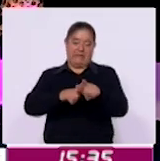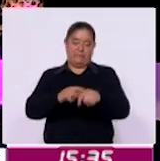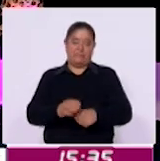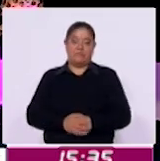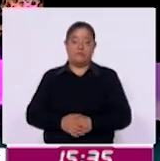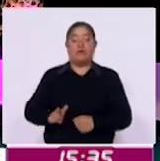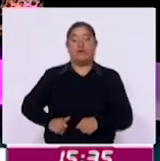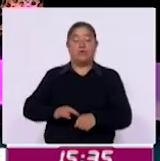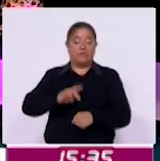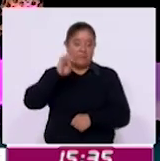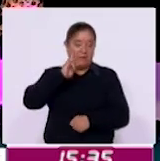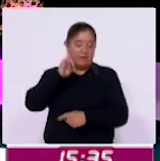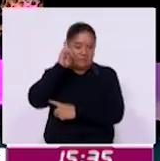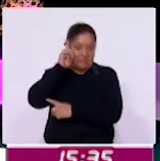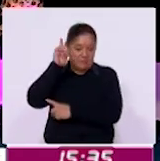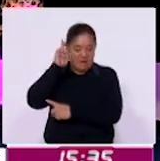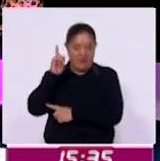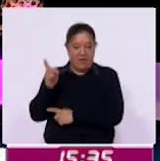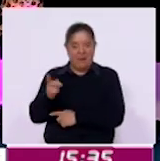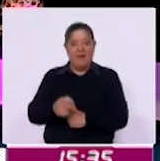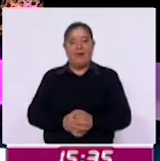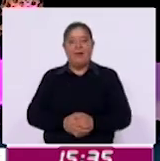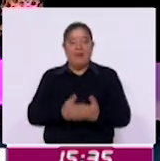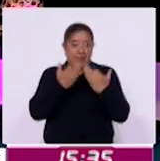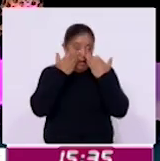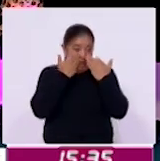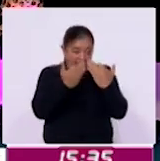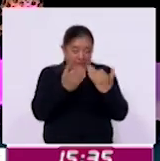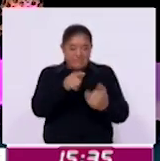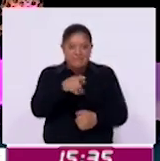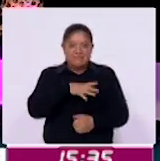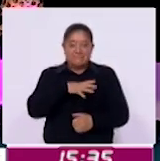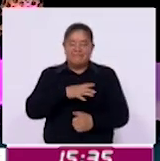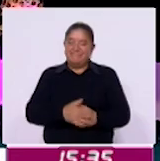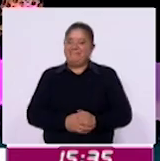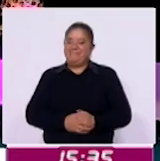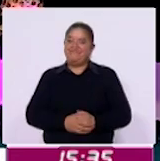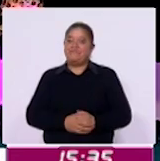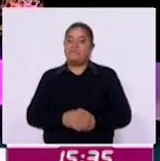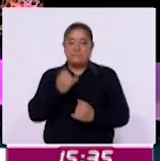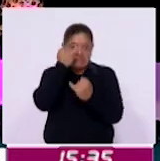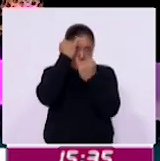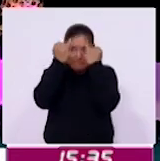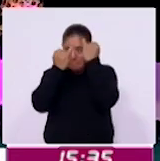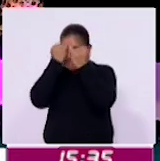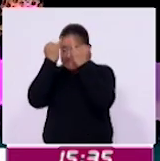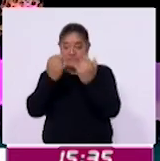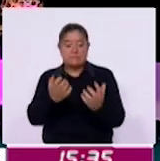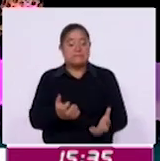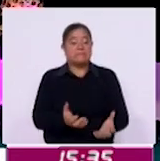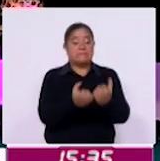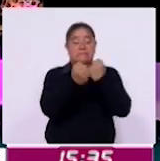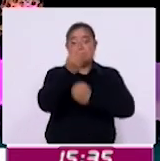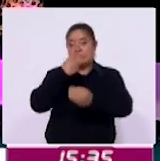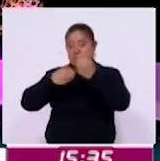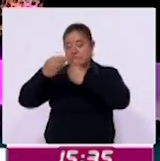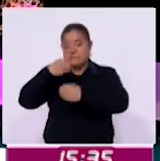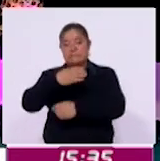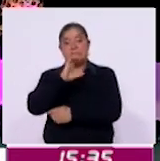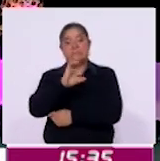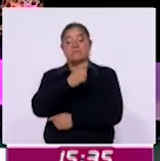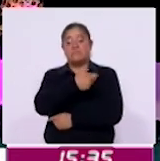Atestigua gobernadora del estado Lorena Cuellar Cisneros, lanzamiento de estrategia al rescate alimentario en